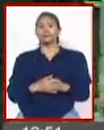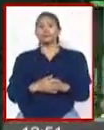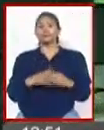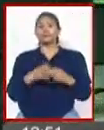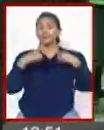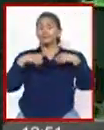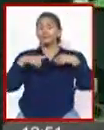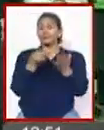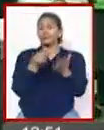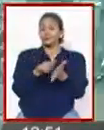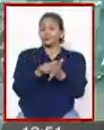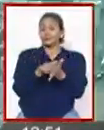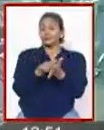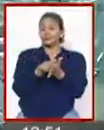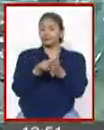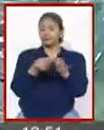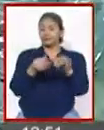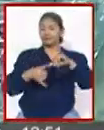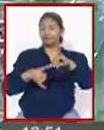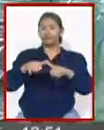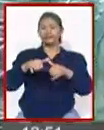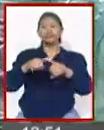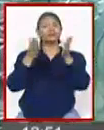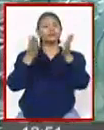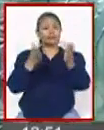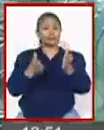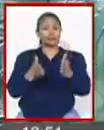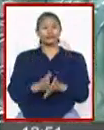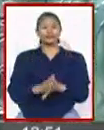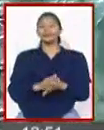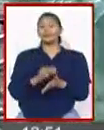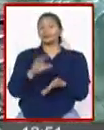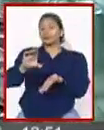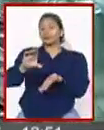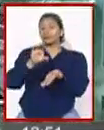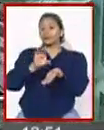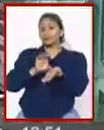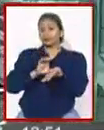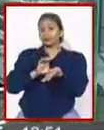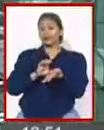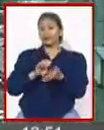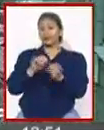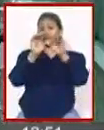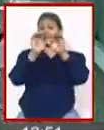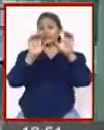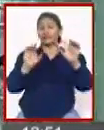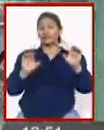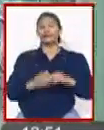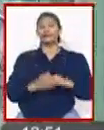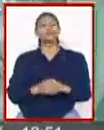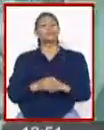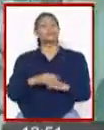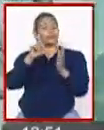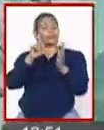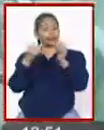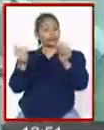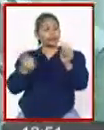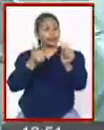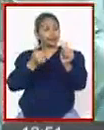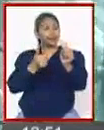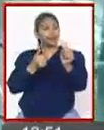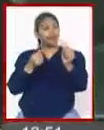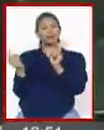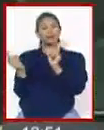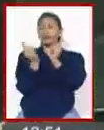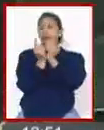fue a cobrar un dinero, él es arquitecto de profesión, de su contratante en la localidad de Cotoca. Fue seguido, interceptado por